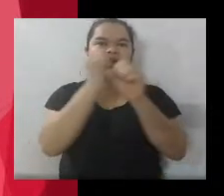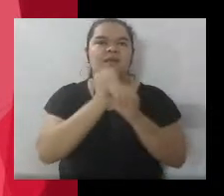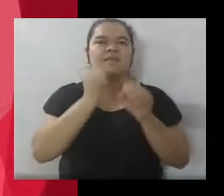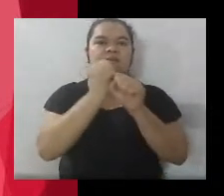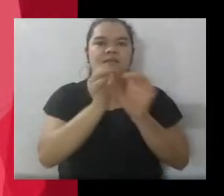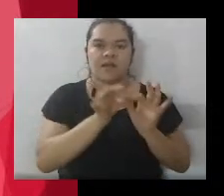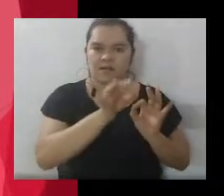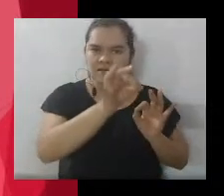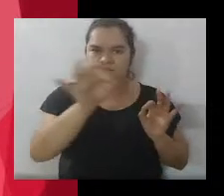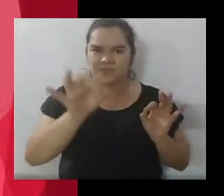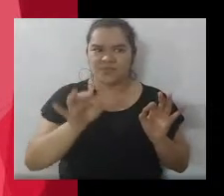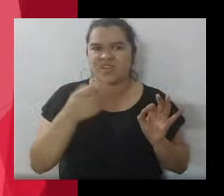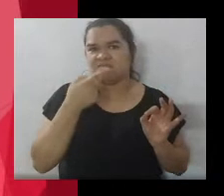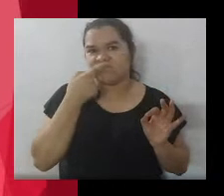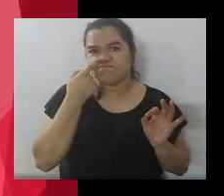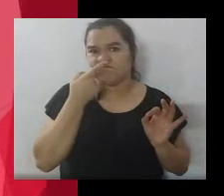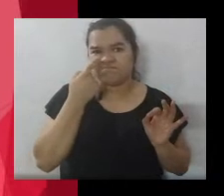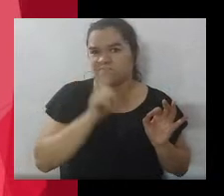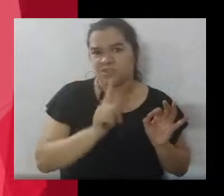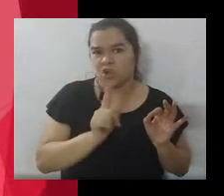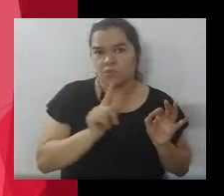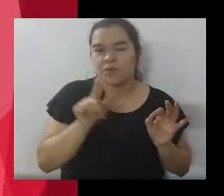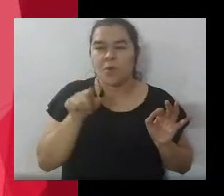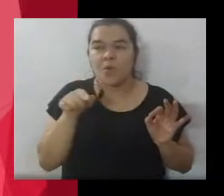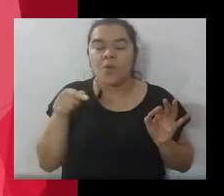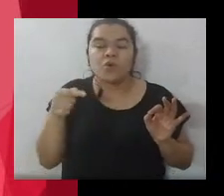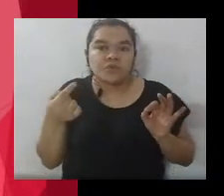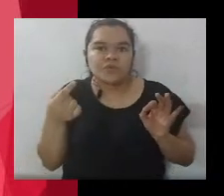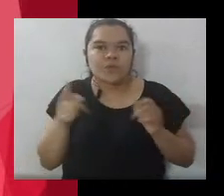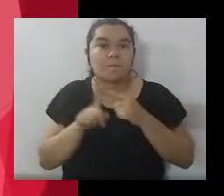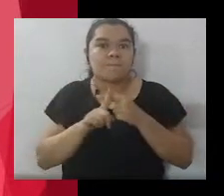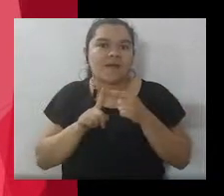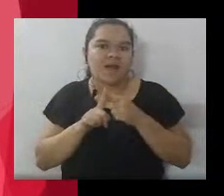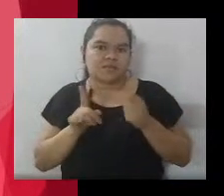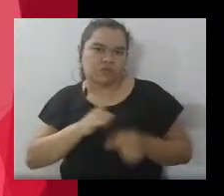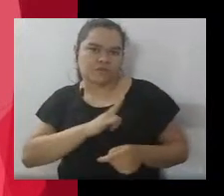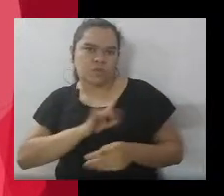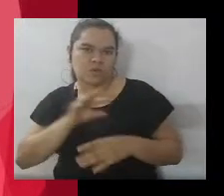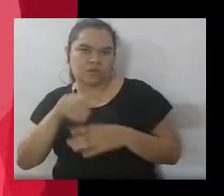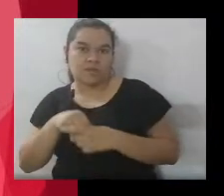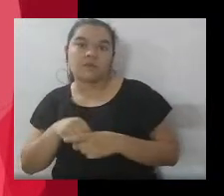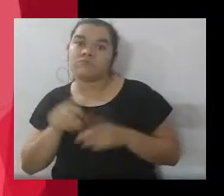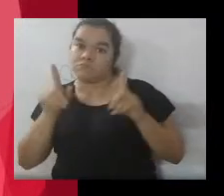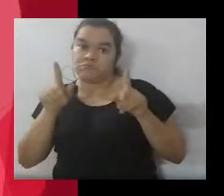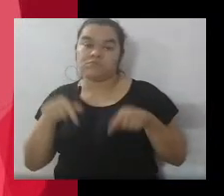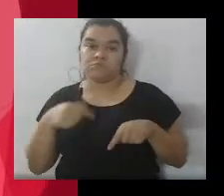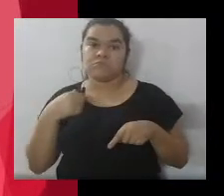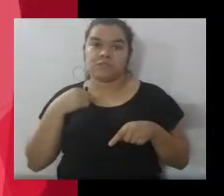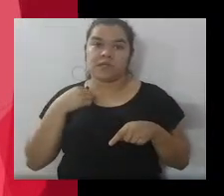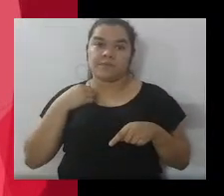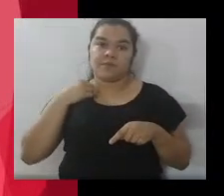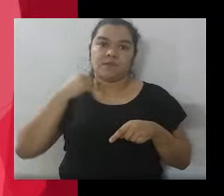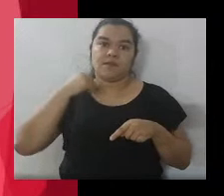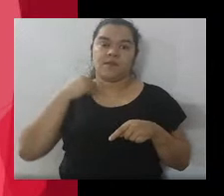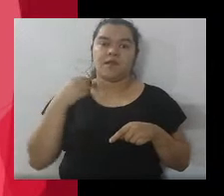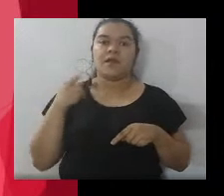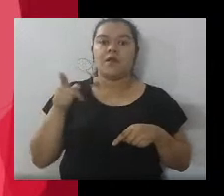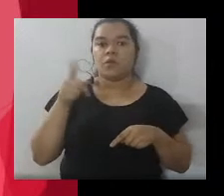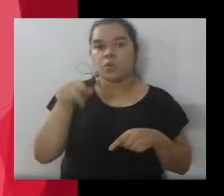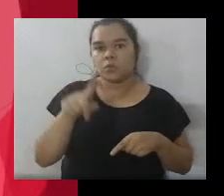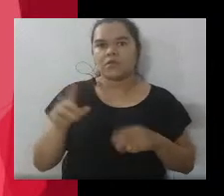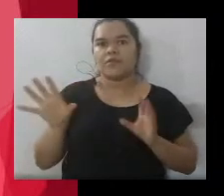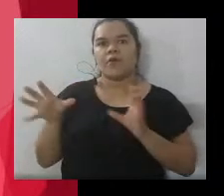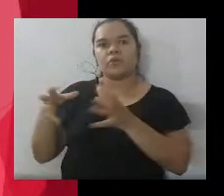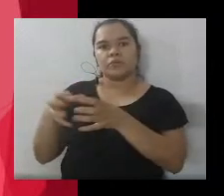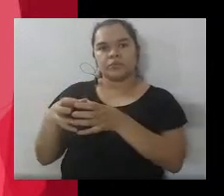Agrimensura, pero por ahí quieren estudiar otra de las carreras, seguramente podrían dirigirse a los chicos del